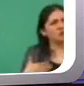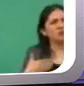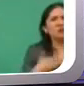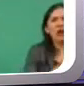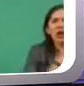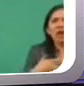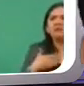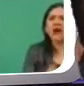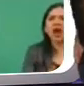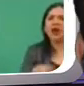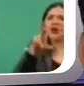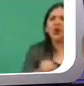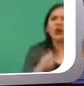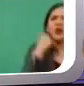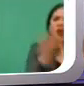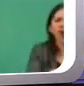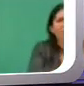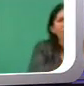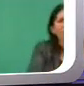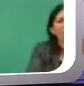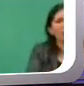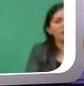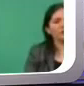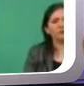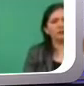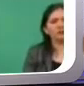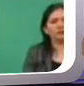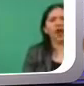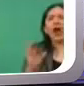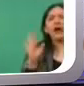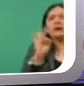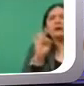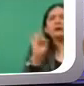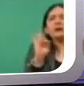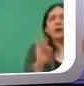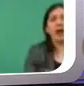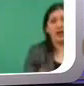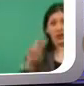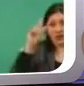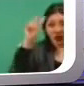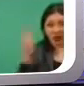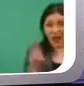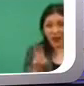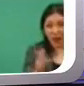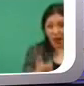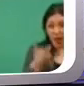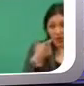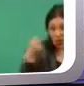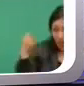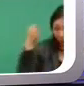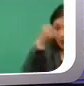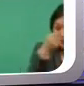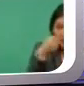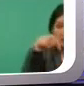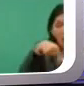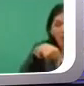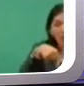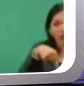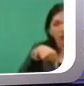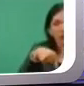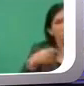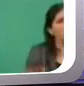¿qué sucede? O sea, al final el problema es que Lorenzo, o sea, se está atribuyendo